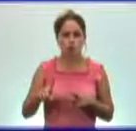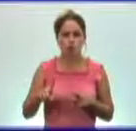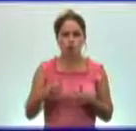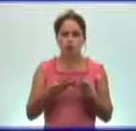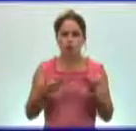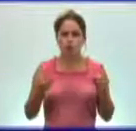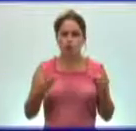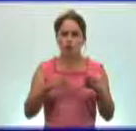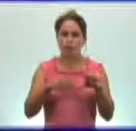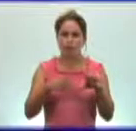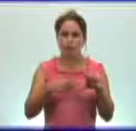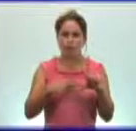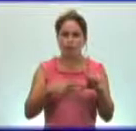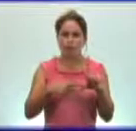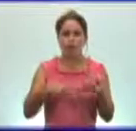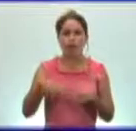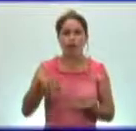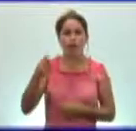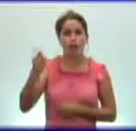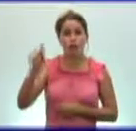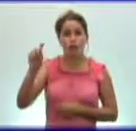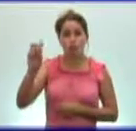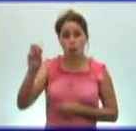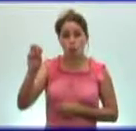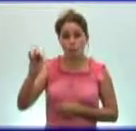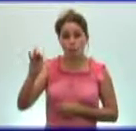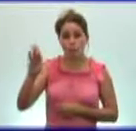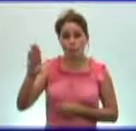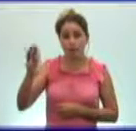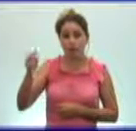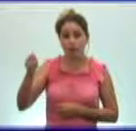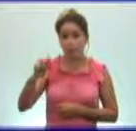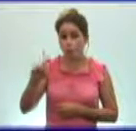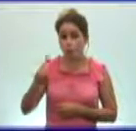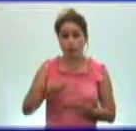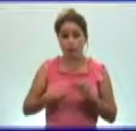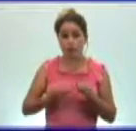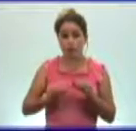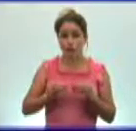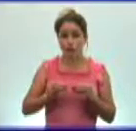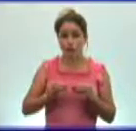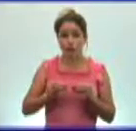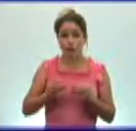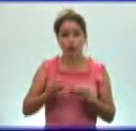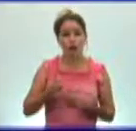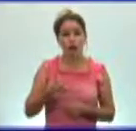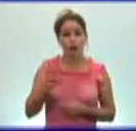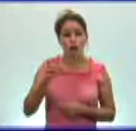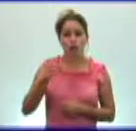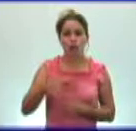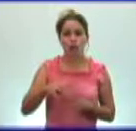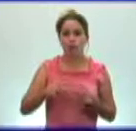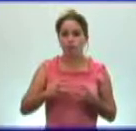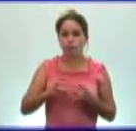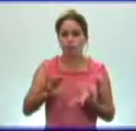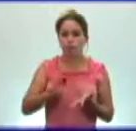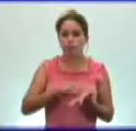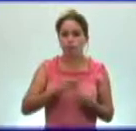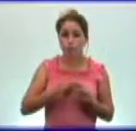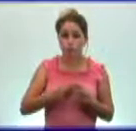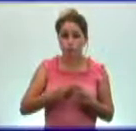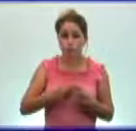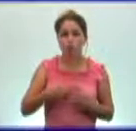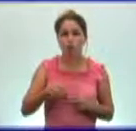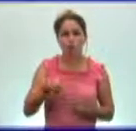simples atómicas no metálicas, tenemos el caso del carbono, que el símbolo coincide con el símbolo del elemento